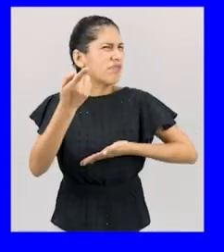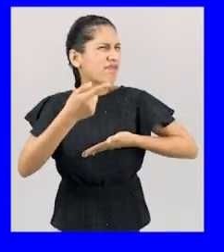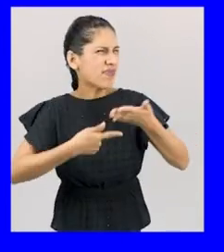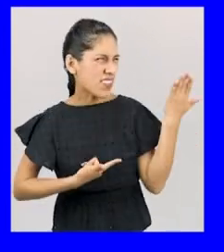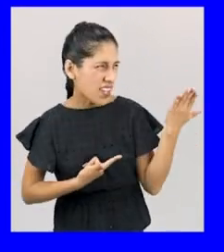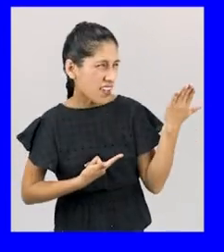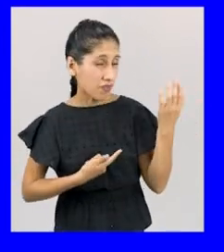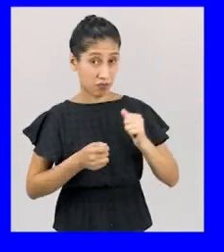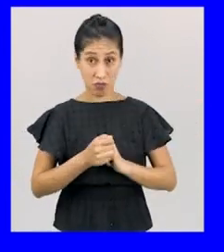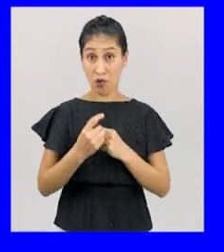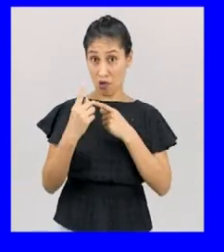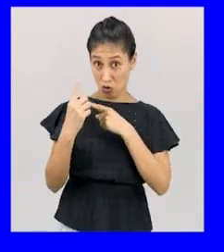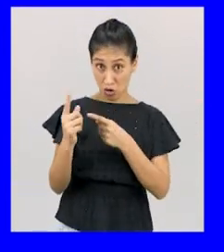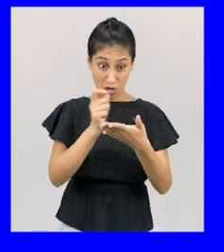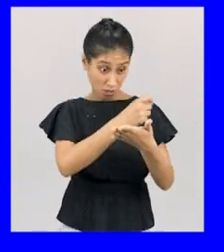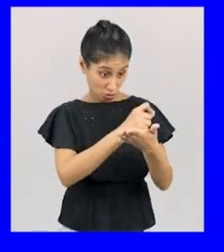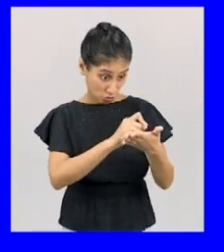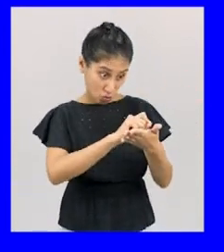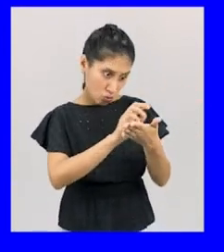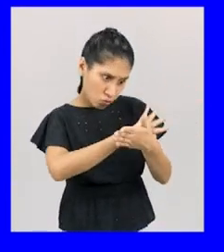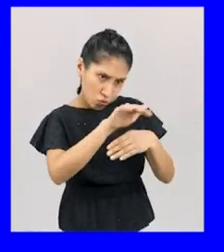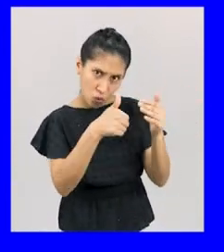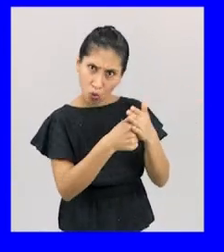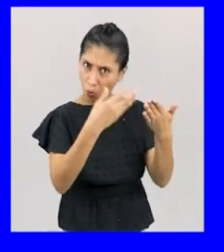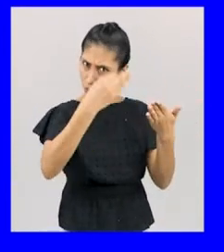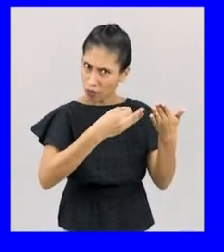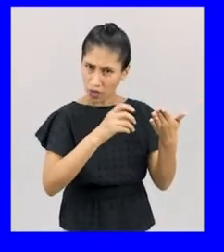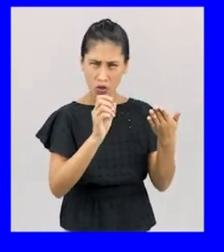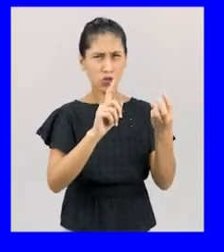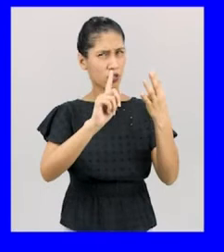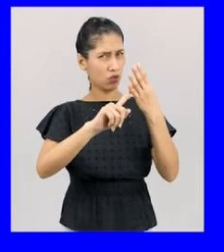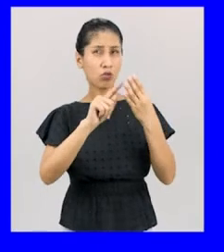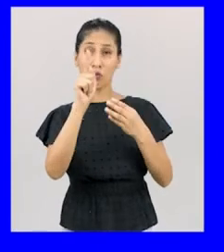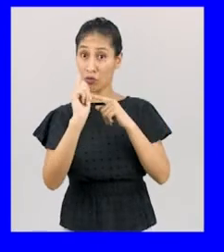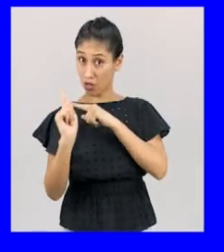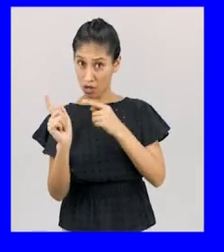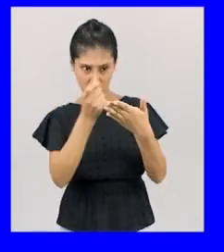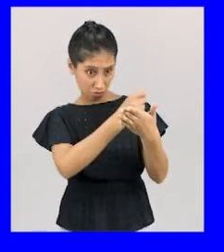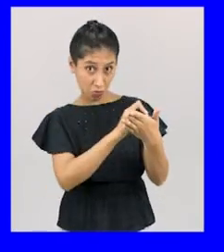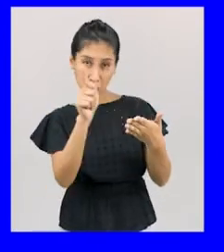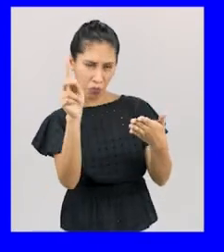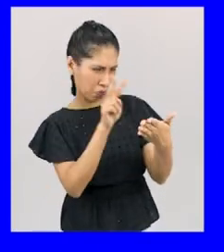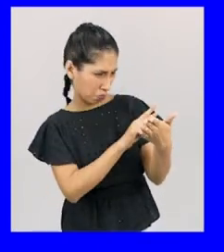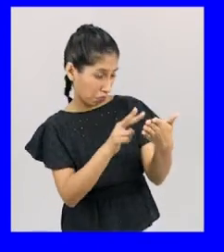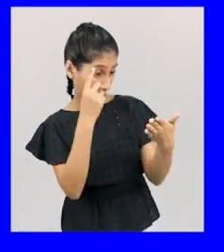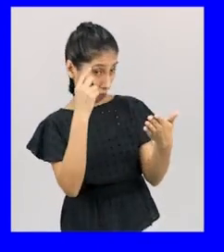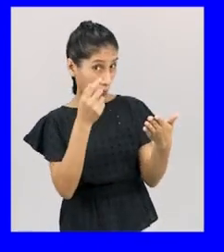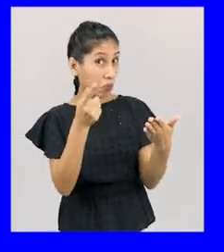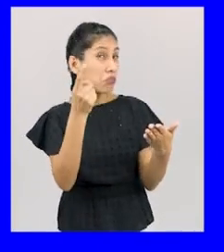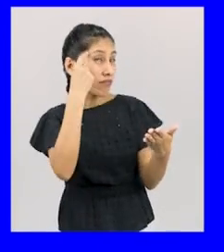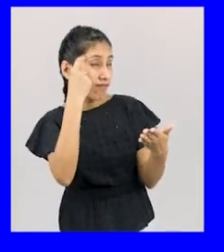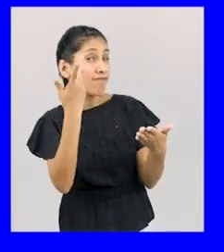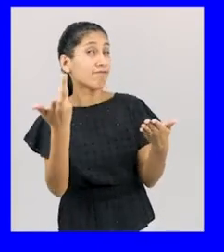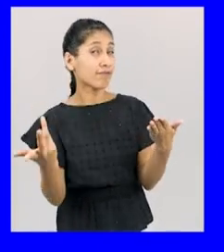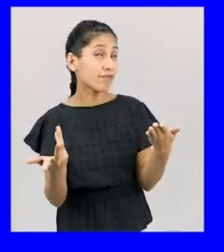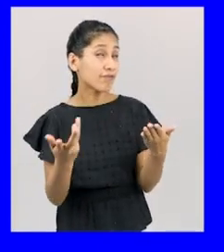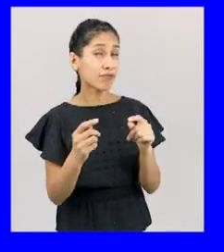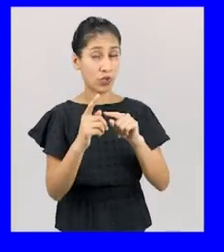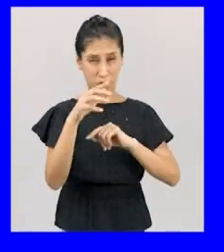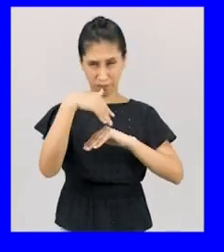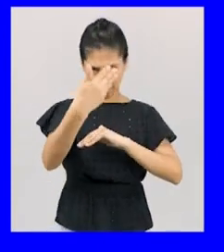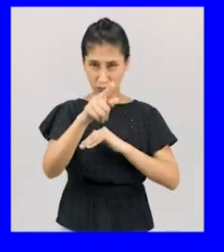texto? ¿Son hechos u opiniones? ¿Estás de acuerdo con el punto de vista del autor?